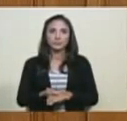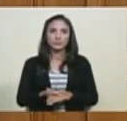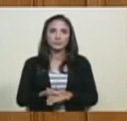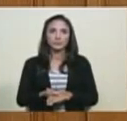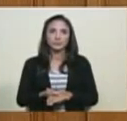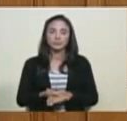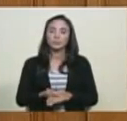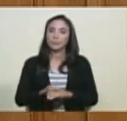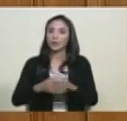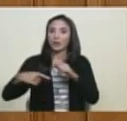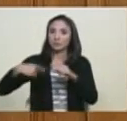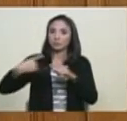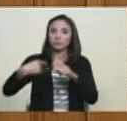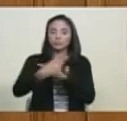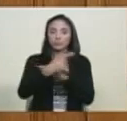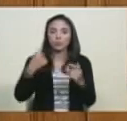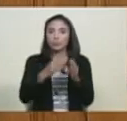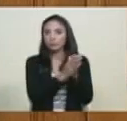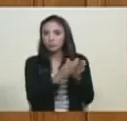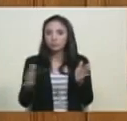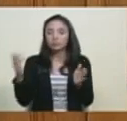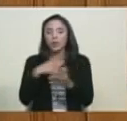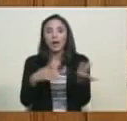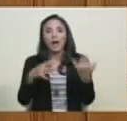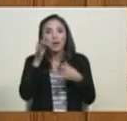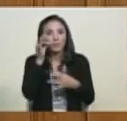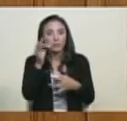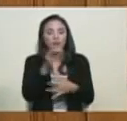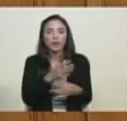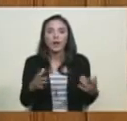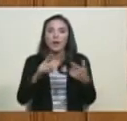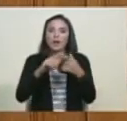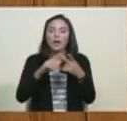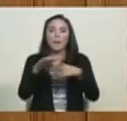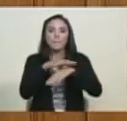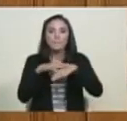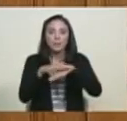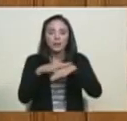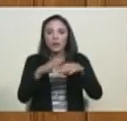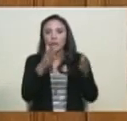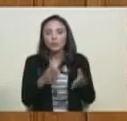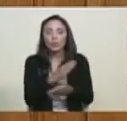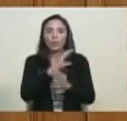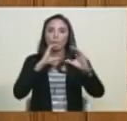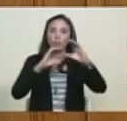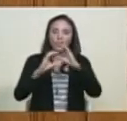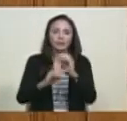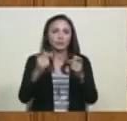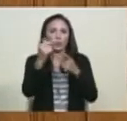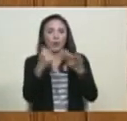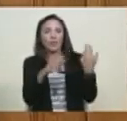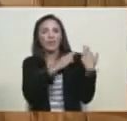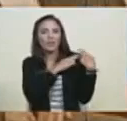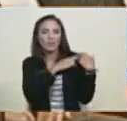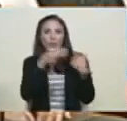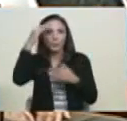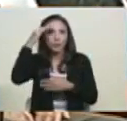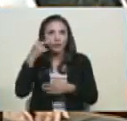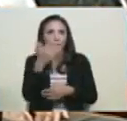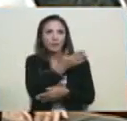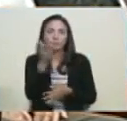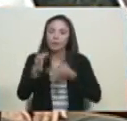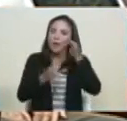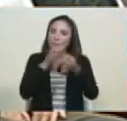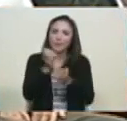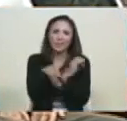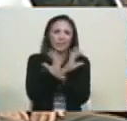Y en los próximos días pueda comparecer el fiscal general, el ministro Reverol, el ministro de Comunicación, entre otros, para explicar